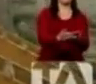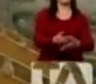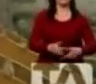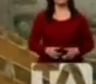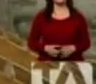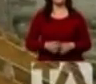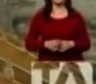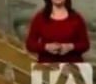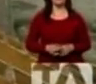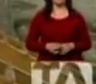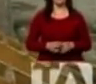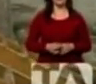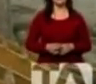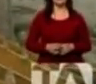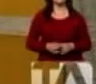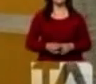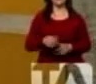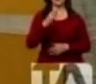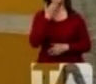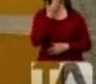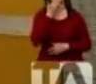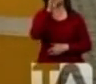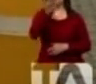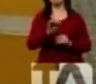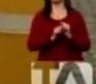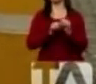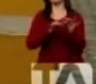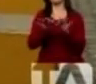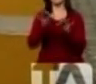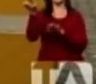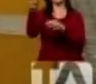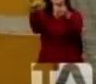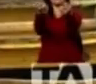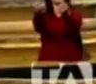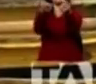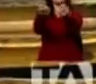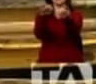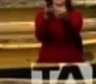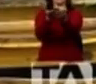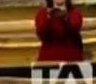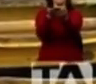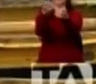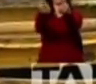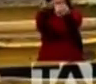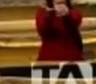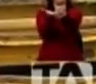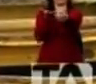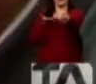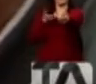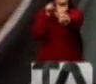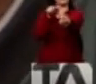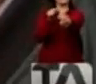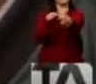Luego de que se rompieron las cadenas que sujetaban a la grúa, a esta plataforma que se estacionaba junto al patio de otras